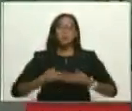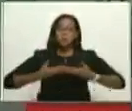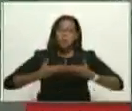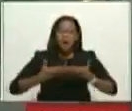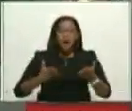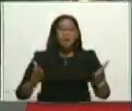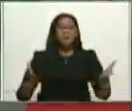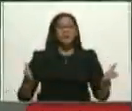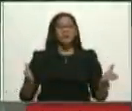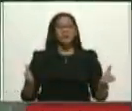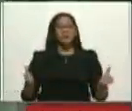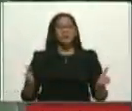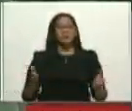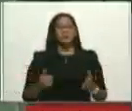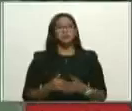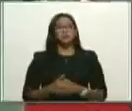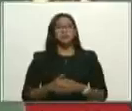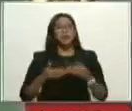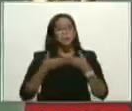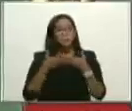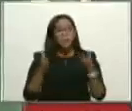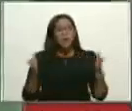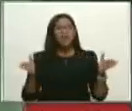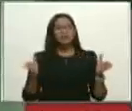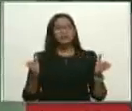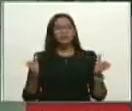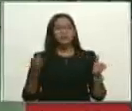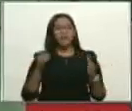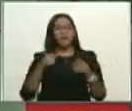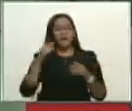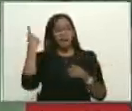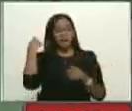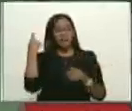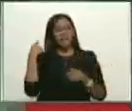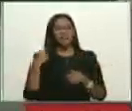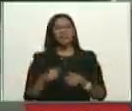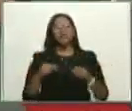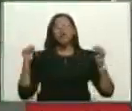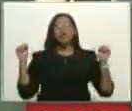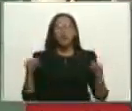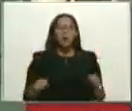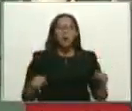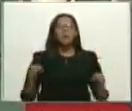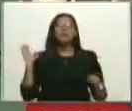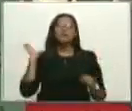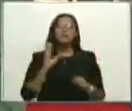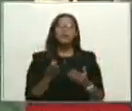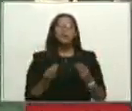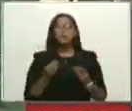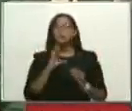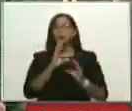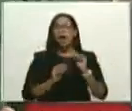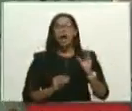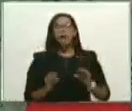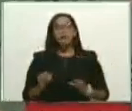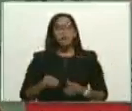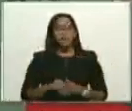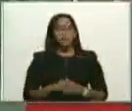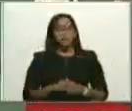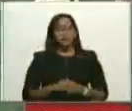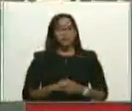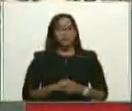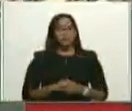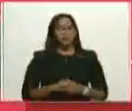compuertas. De las compuertas que abrimos ayer, hoy llegan muchos a hablar. Es correcto.